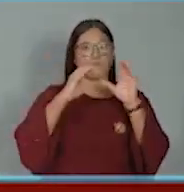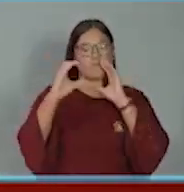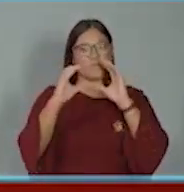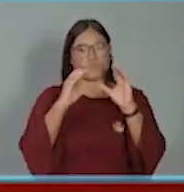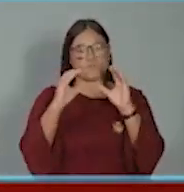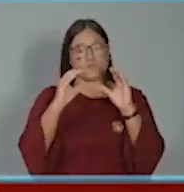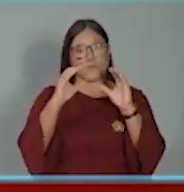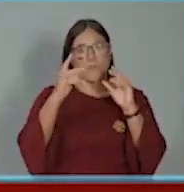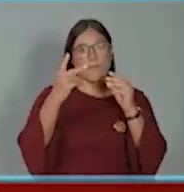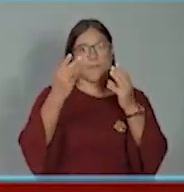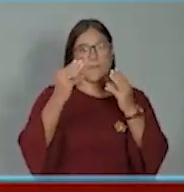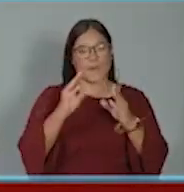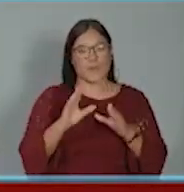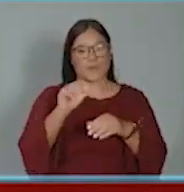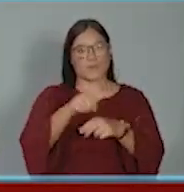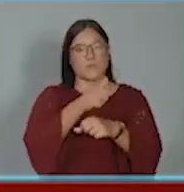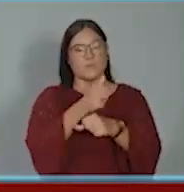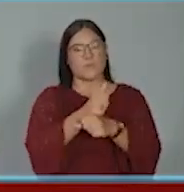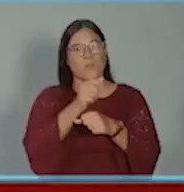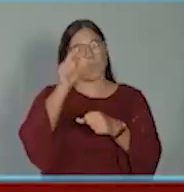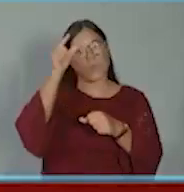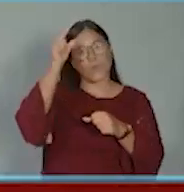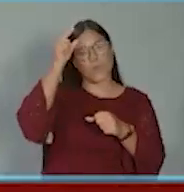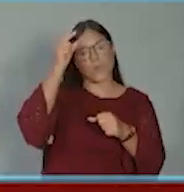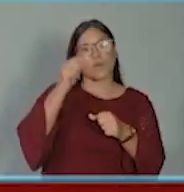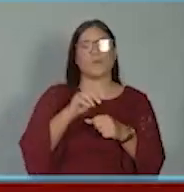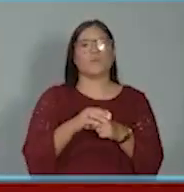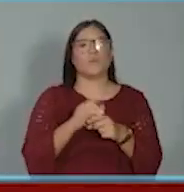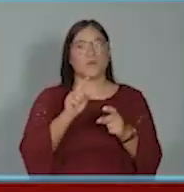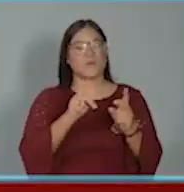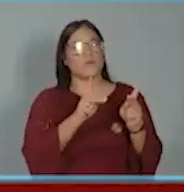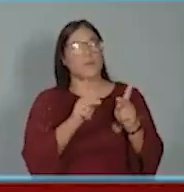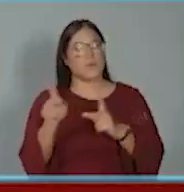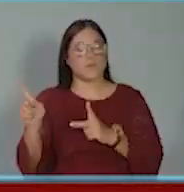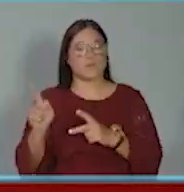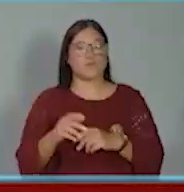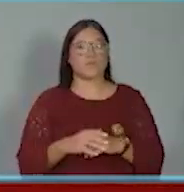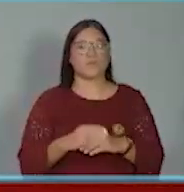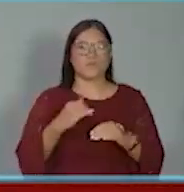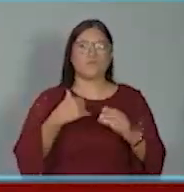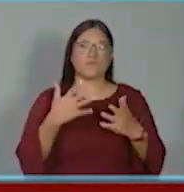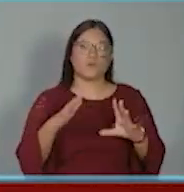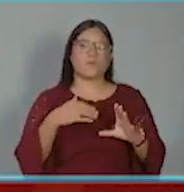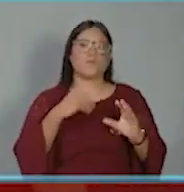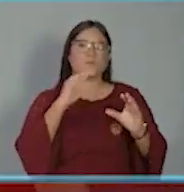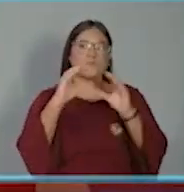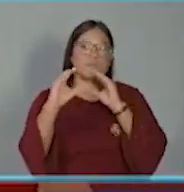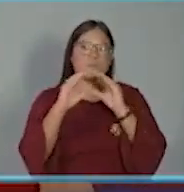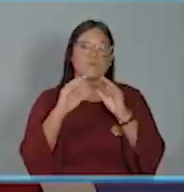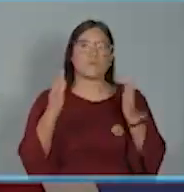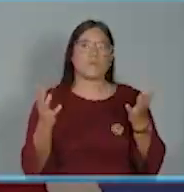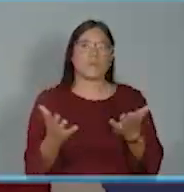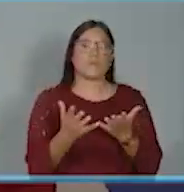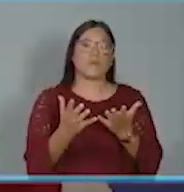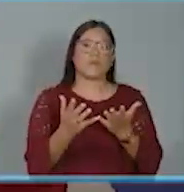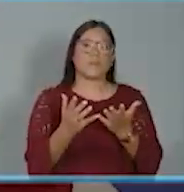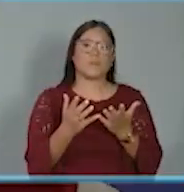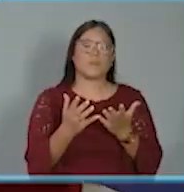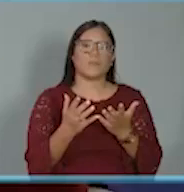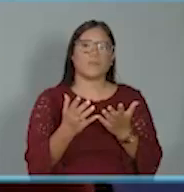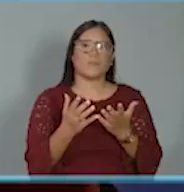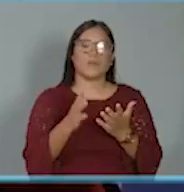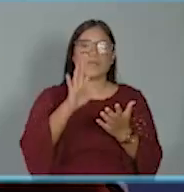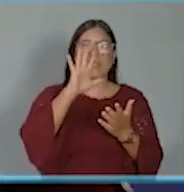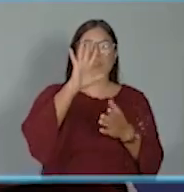de administración pública que fue de mucha mucho apoyo el ministro Castillo en este proceso eh nosotros habíamos comunicado que habían cinco